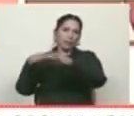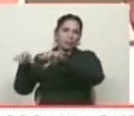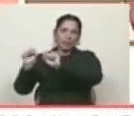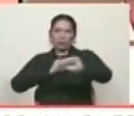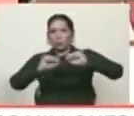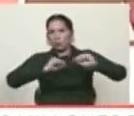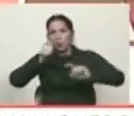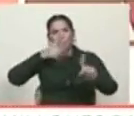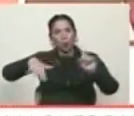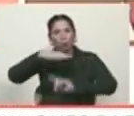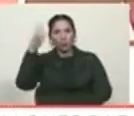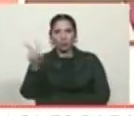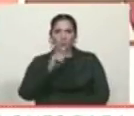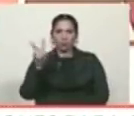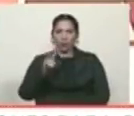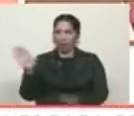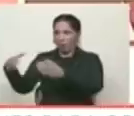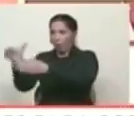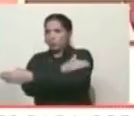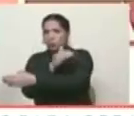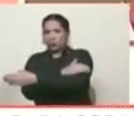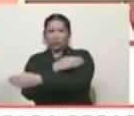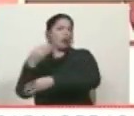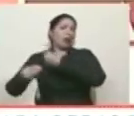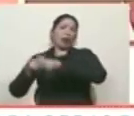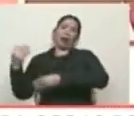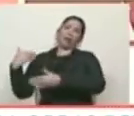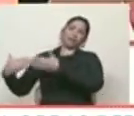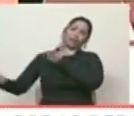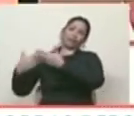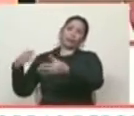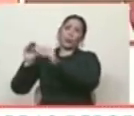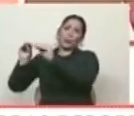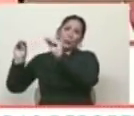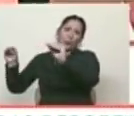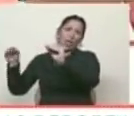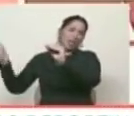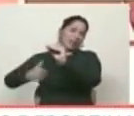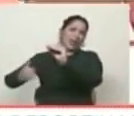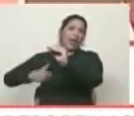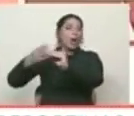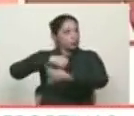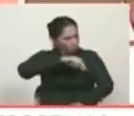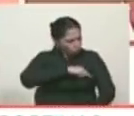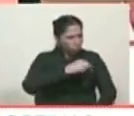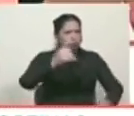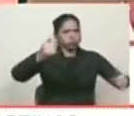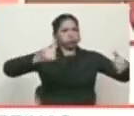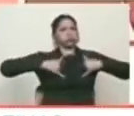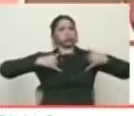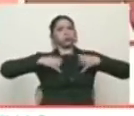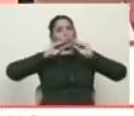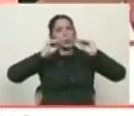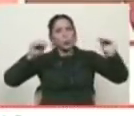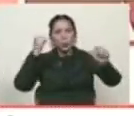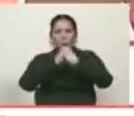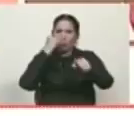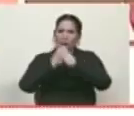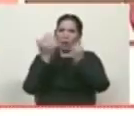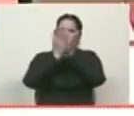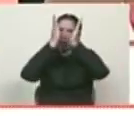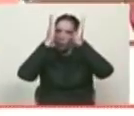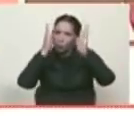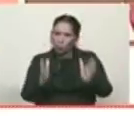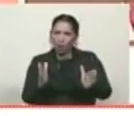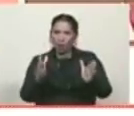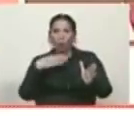venezolano. La derecha que haga las convocatorias que quiera, nosotros convocamos a los trabajadores, a los estudiantes,